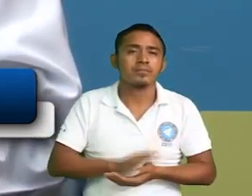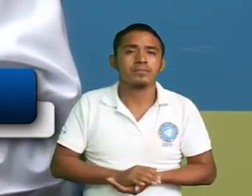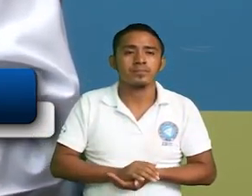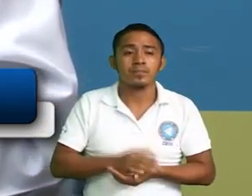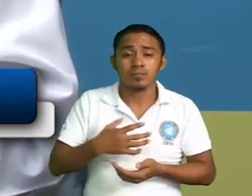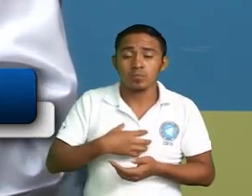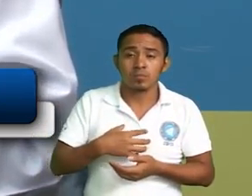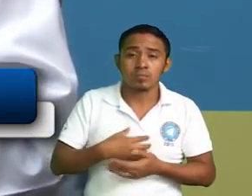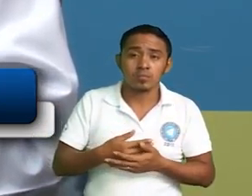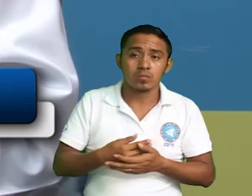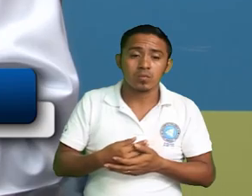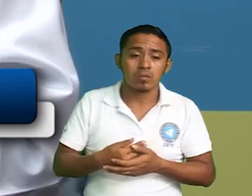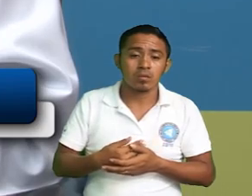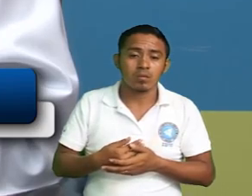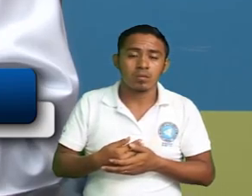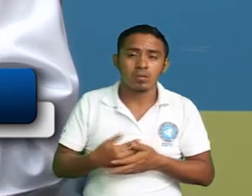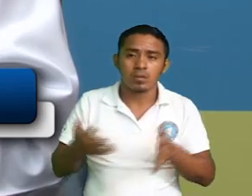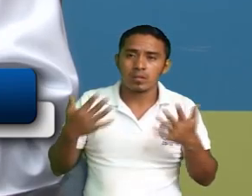El calor local es muy